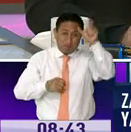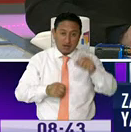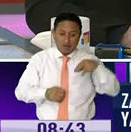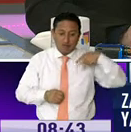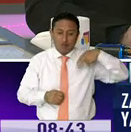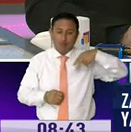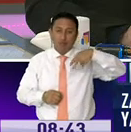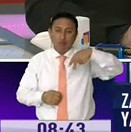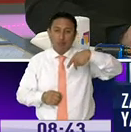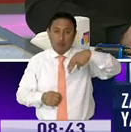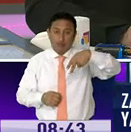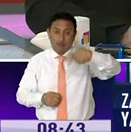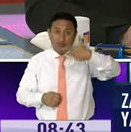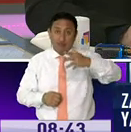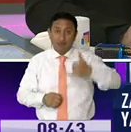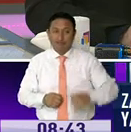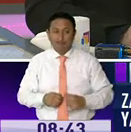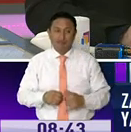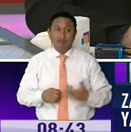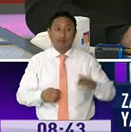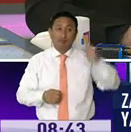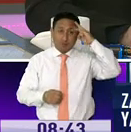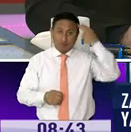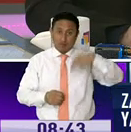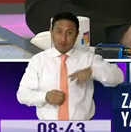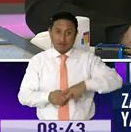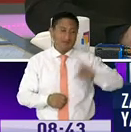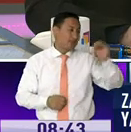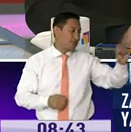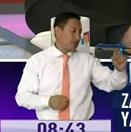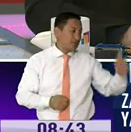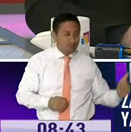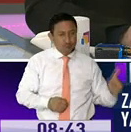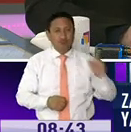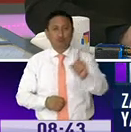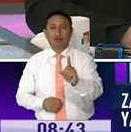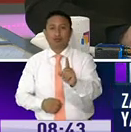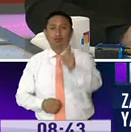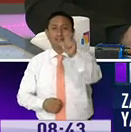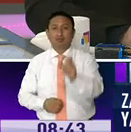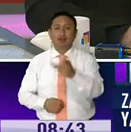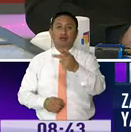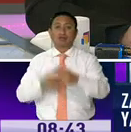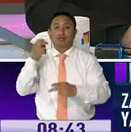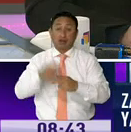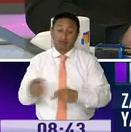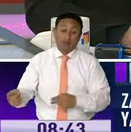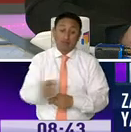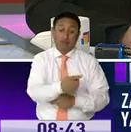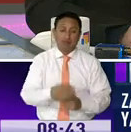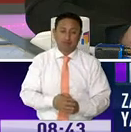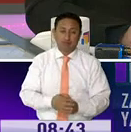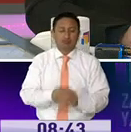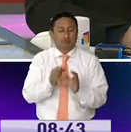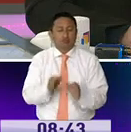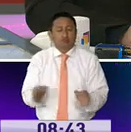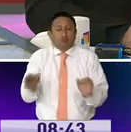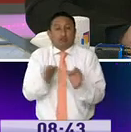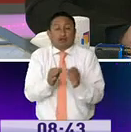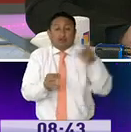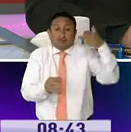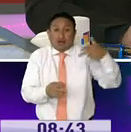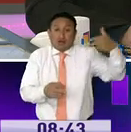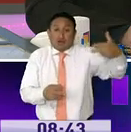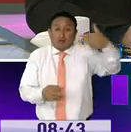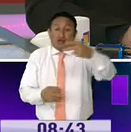caminan, entonces coordinamos a través de la Policía Nacional y se ejecuta la aplicación del toque de queda. Entonces es importantísimo porque las cámaras